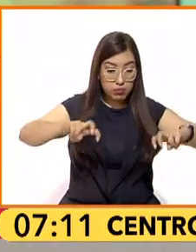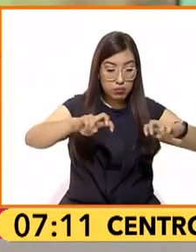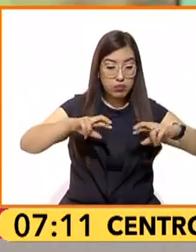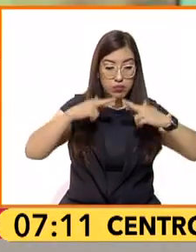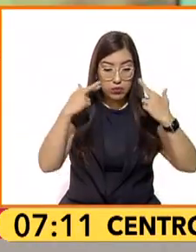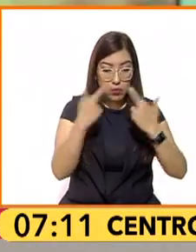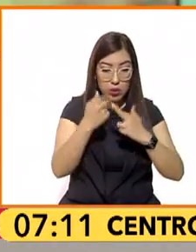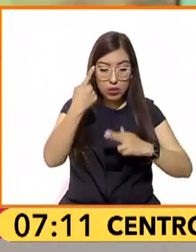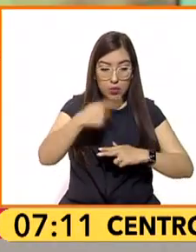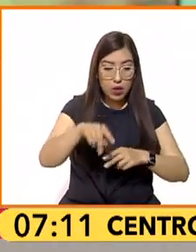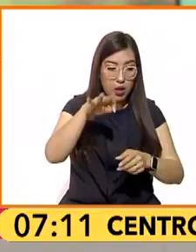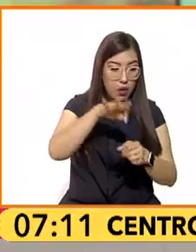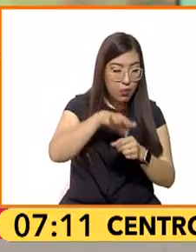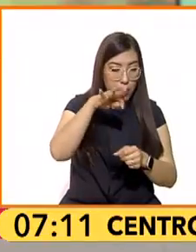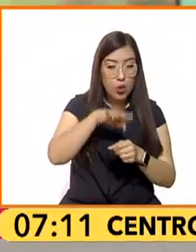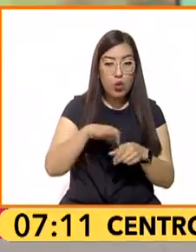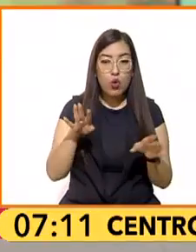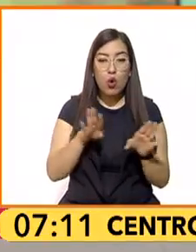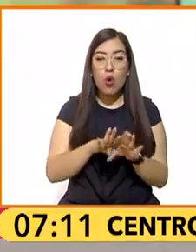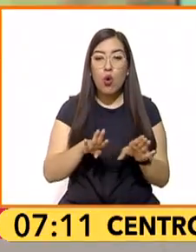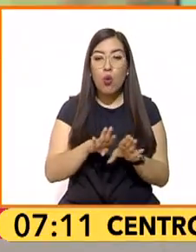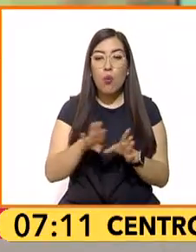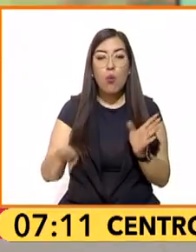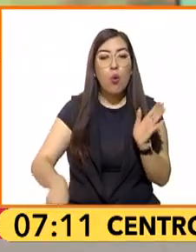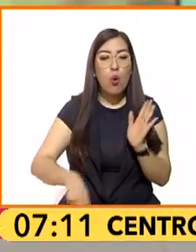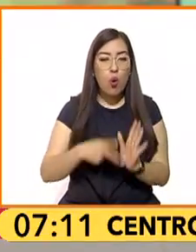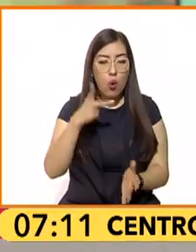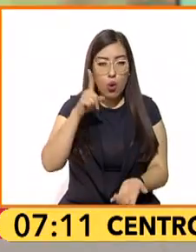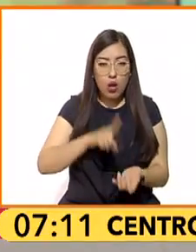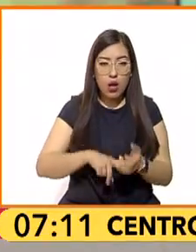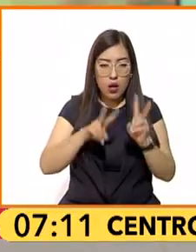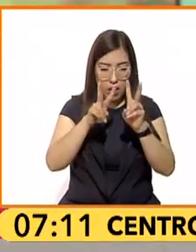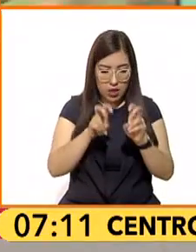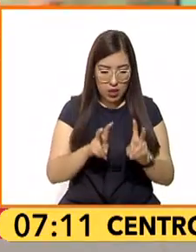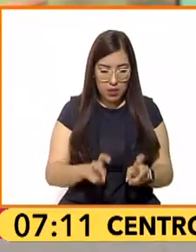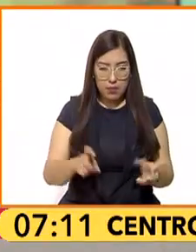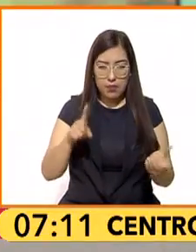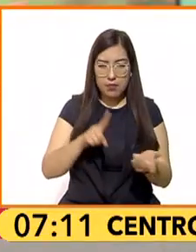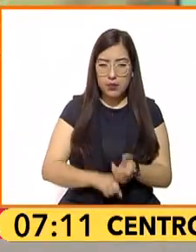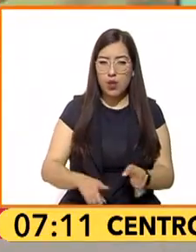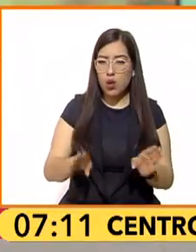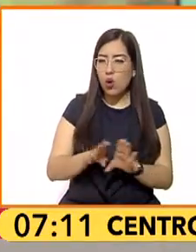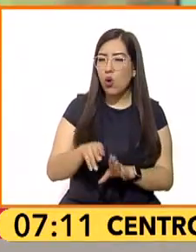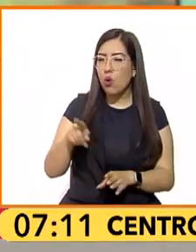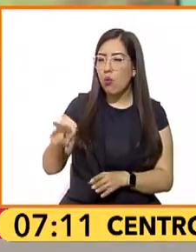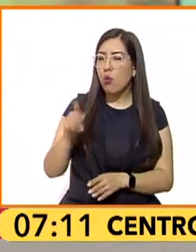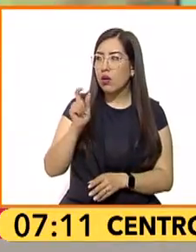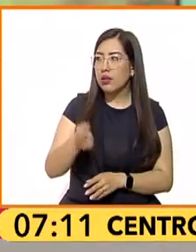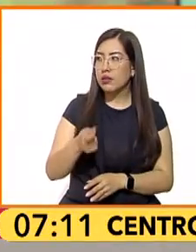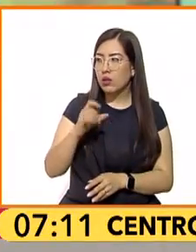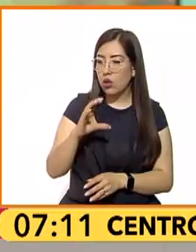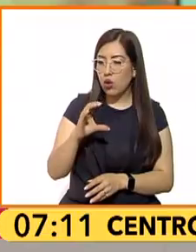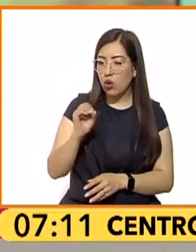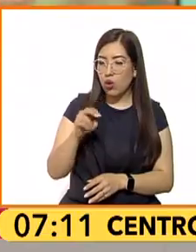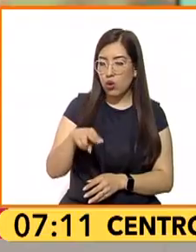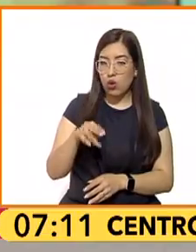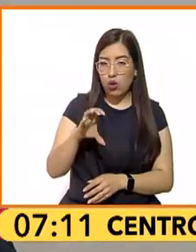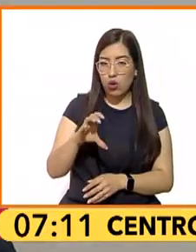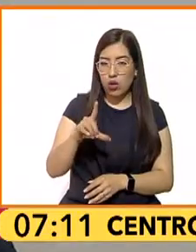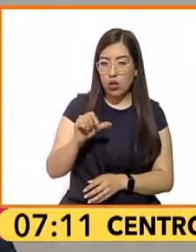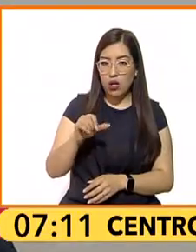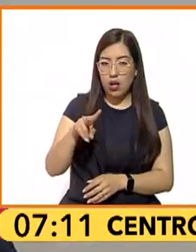empiezan digamos, otra vez a mover estos asuntos. Si nos pudieras explicar un poco cómo funciona el cónclave, pero también para entender a lo mejor